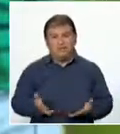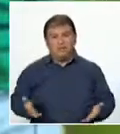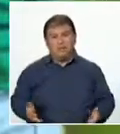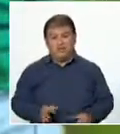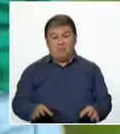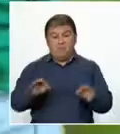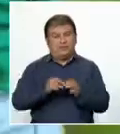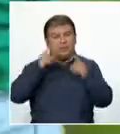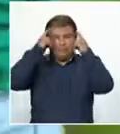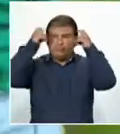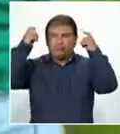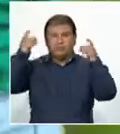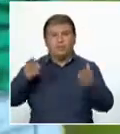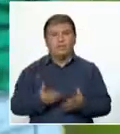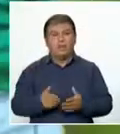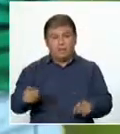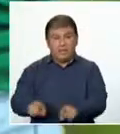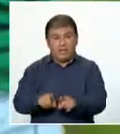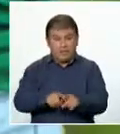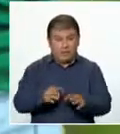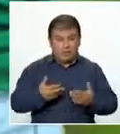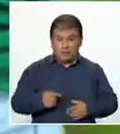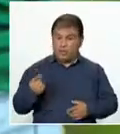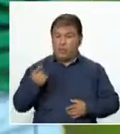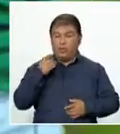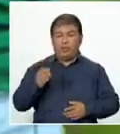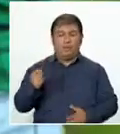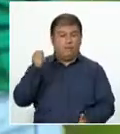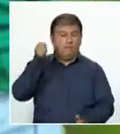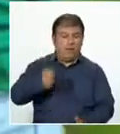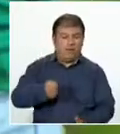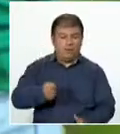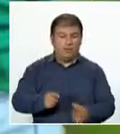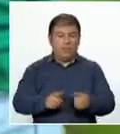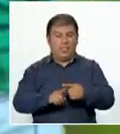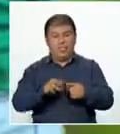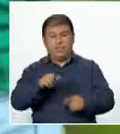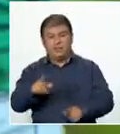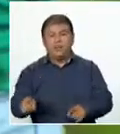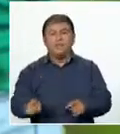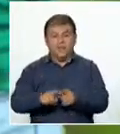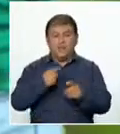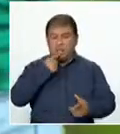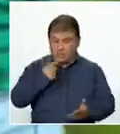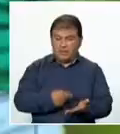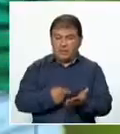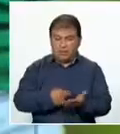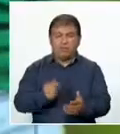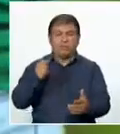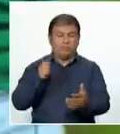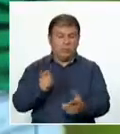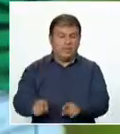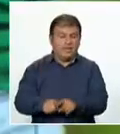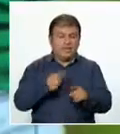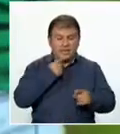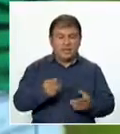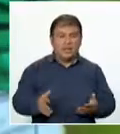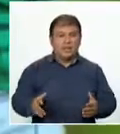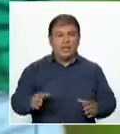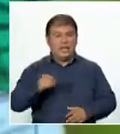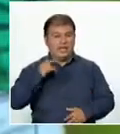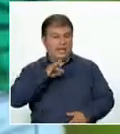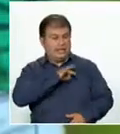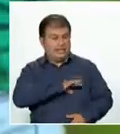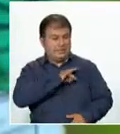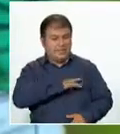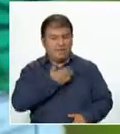Vale la pena soñar. Bueno, pero a propósito, no es el único fallo que ha dado el TAS. También ratificó el fallo en lo que se refiere a Chile